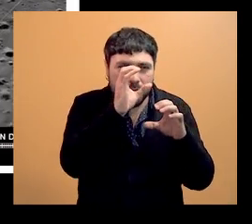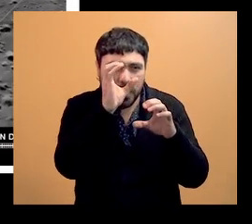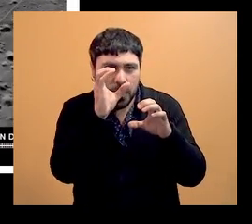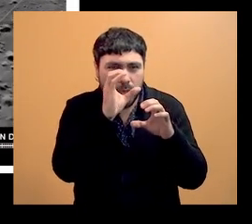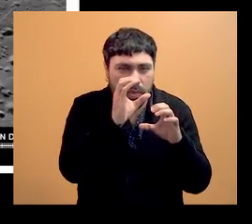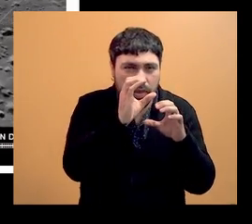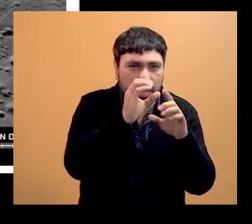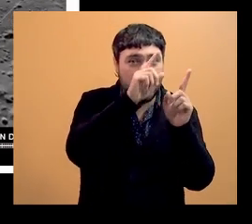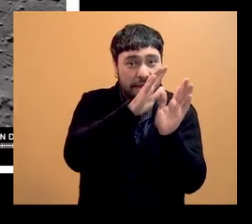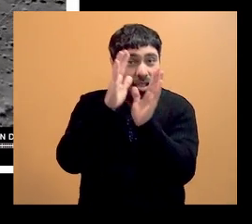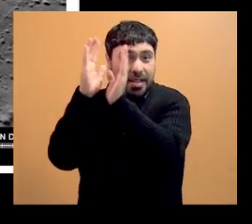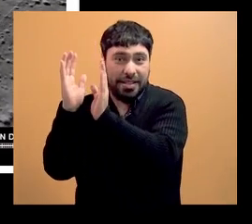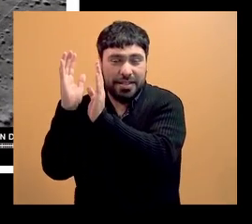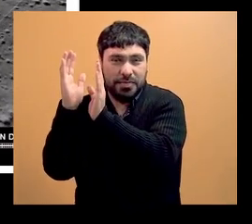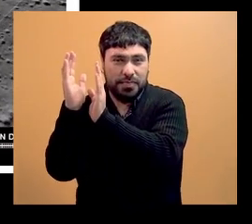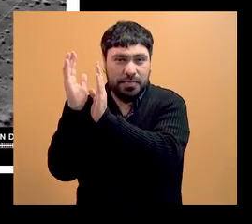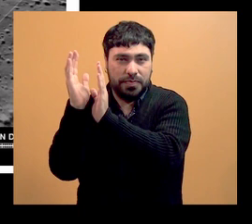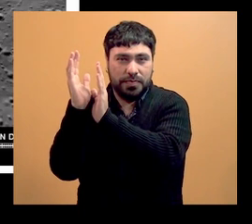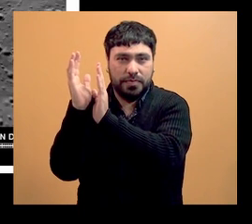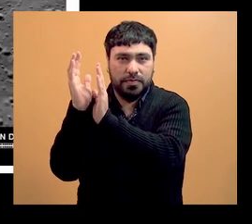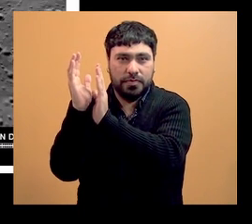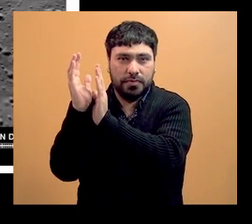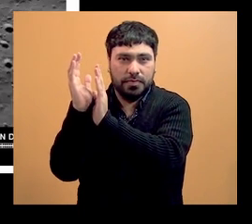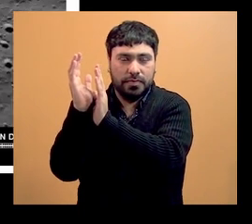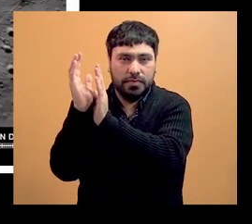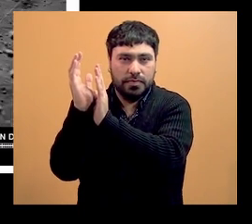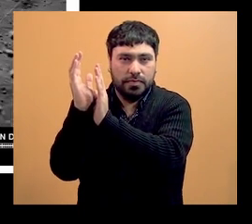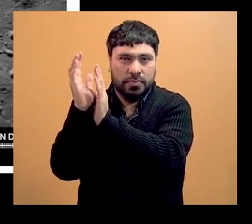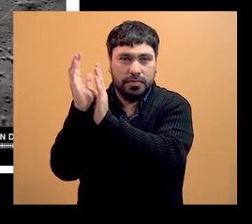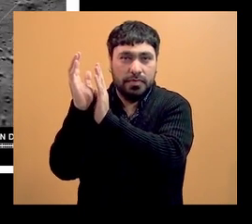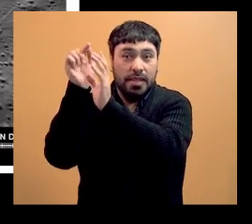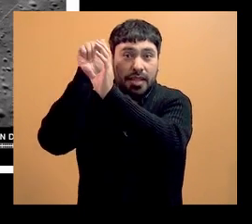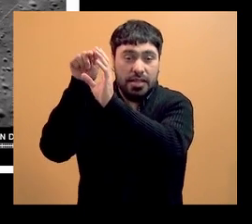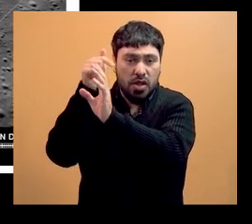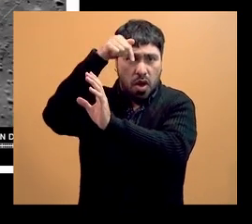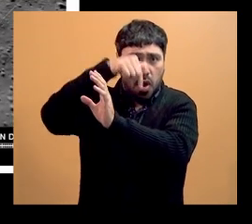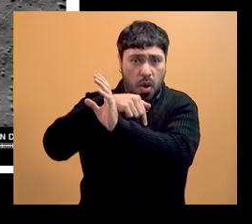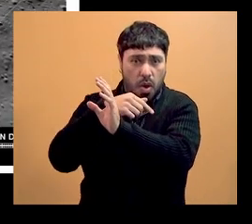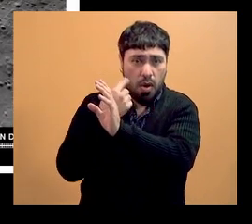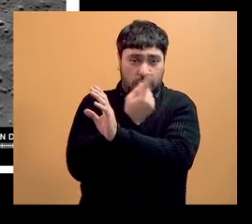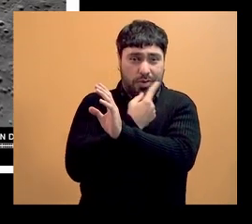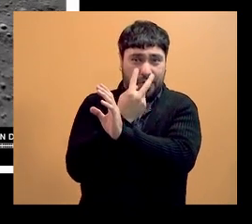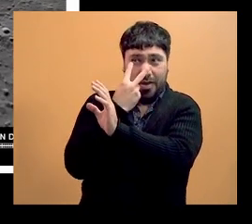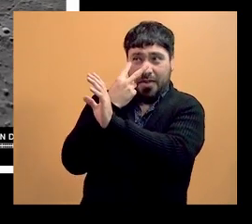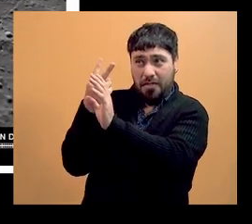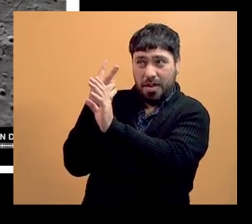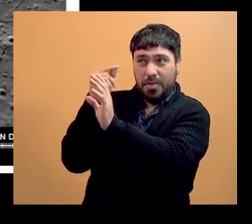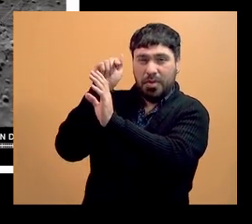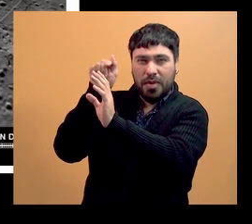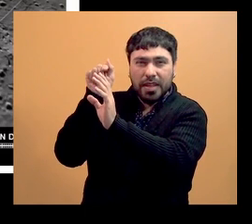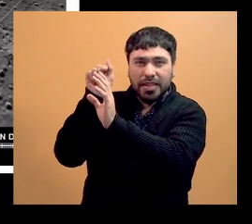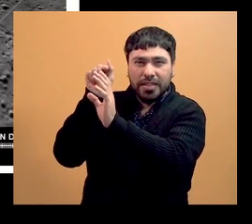derecha corresponde a las imágenes que podemos renderizar hoy en día producto de las nuevas de los nuevos orbitadores que existen en la Luna. En la Luna